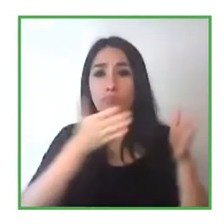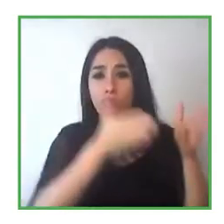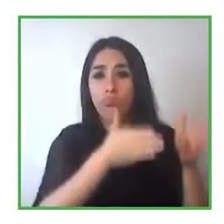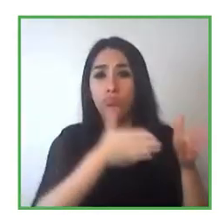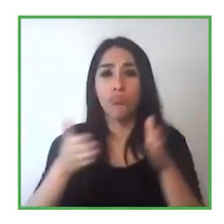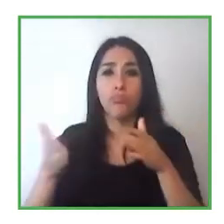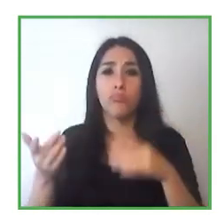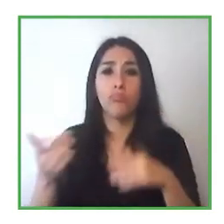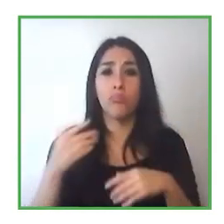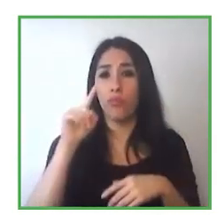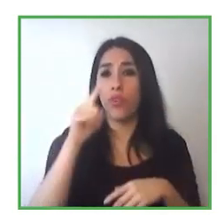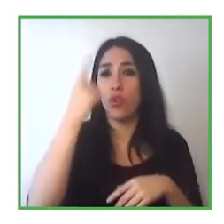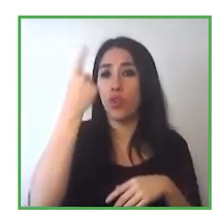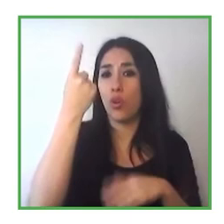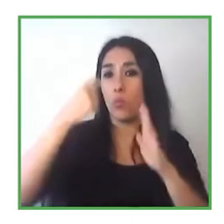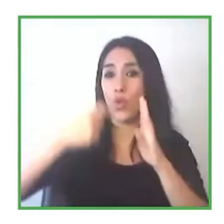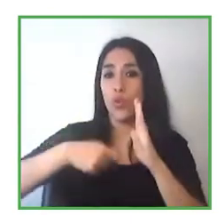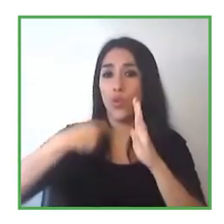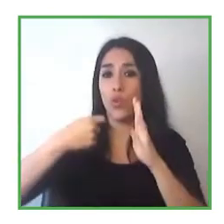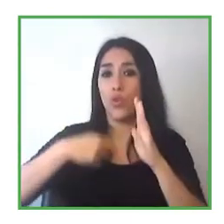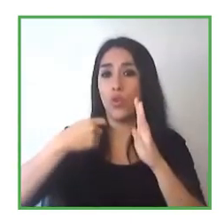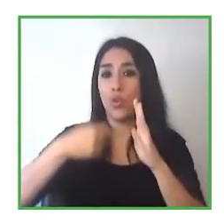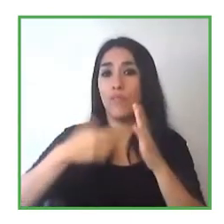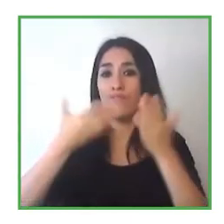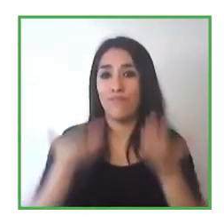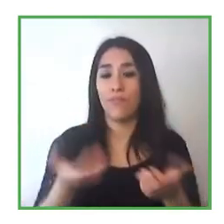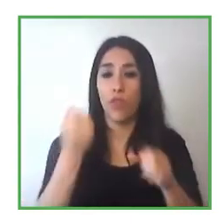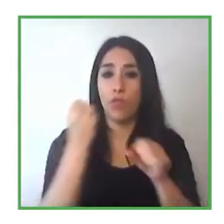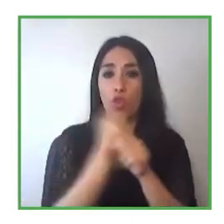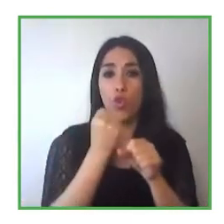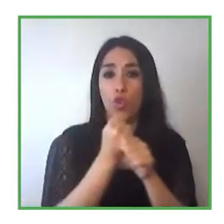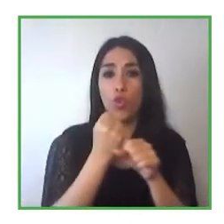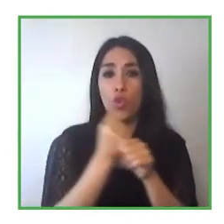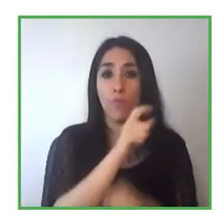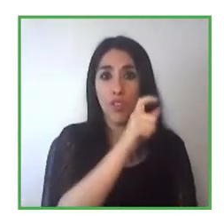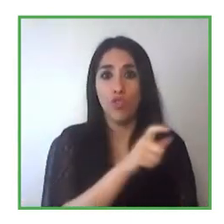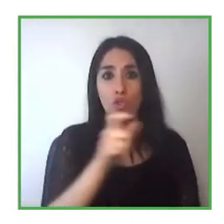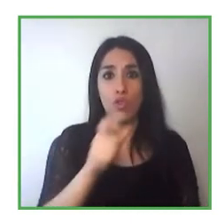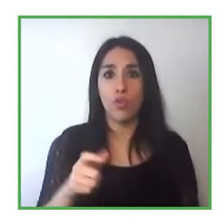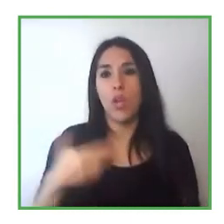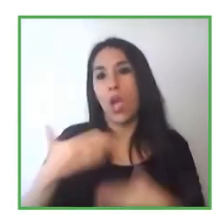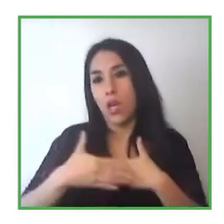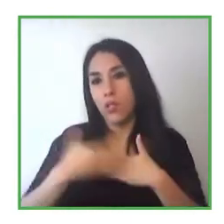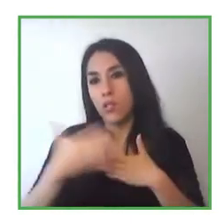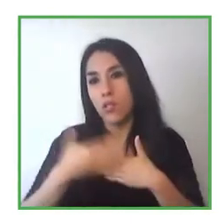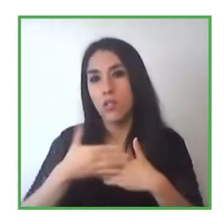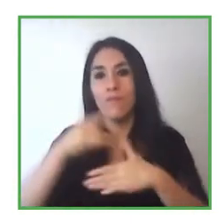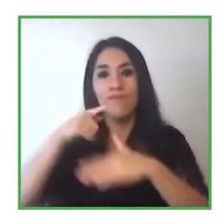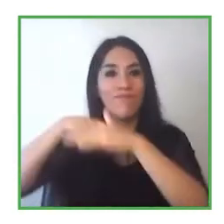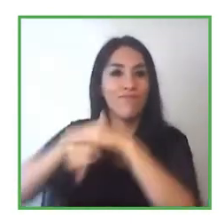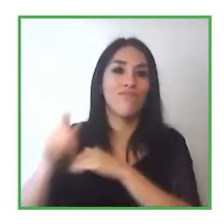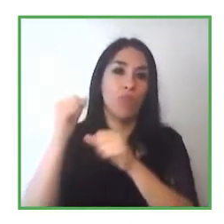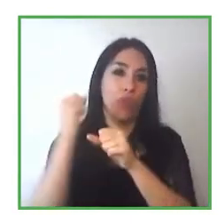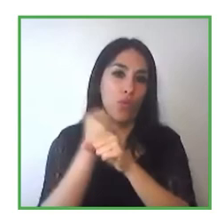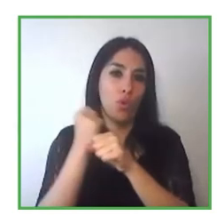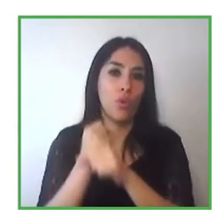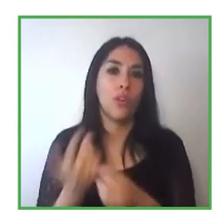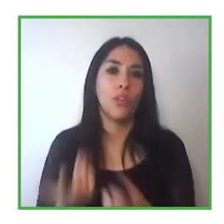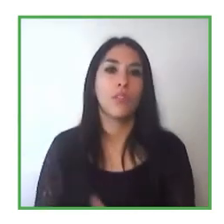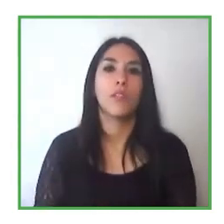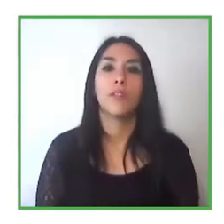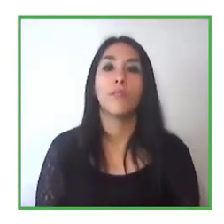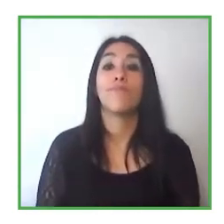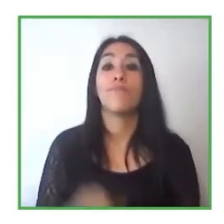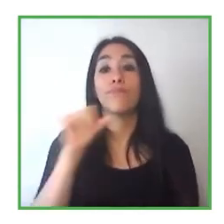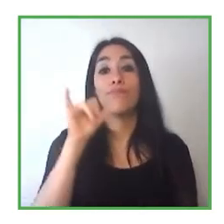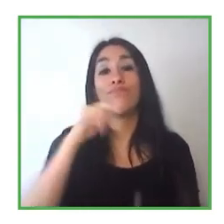una solución o facilitar la inserción laboral de personas en situación de fragilidad, es un programa que se entiende a sí mismo como un